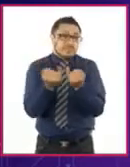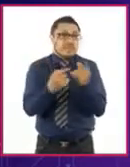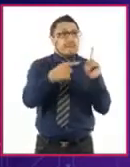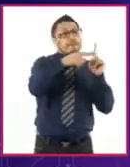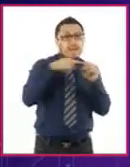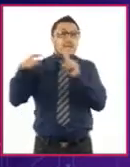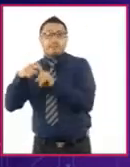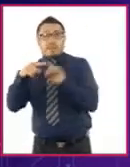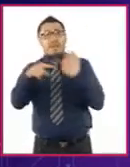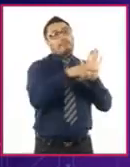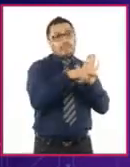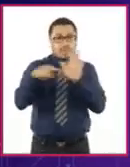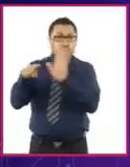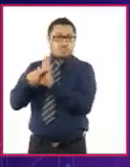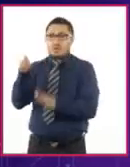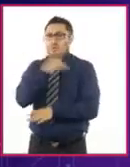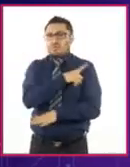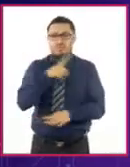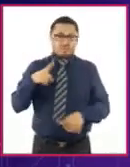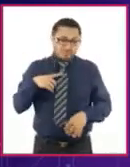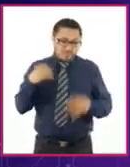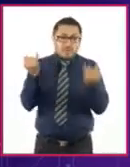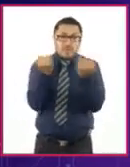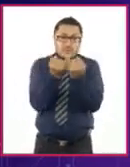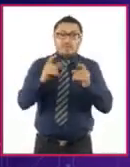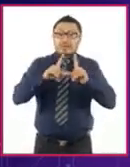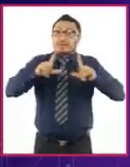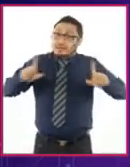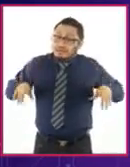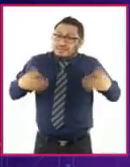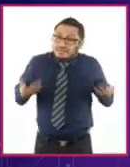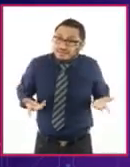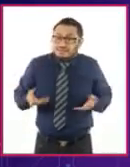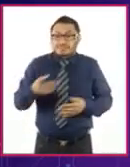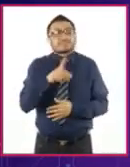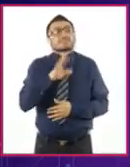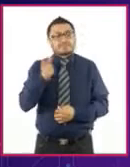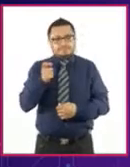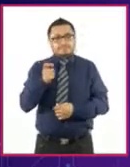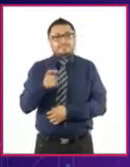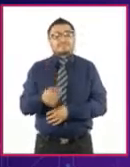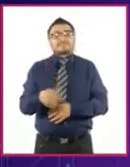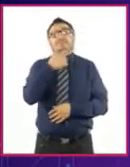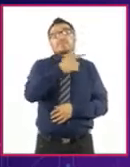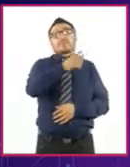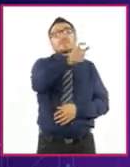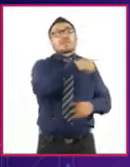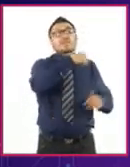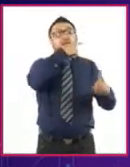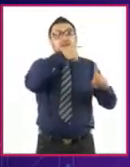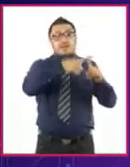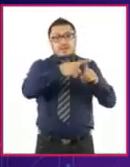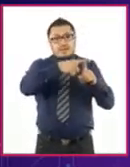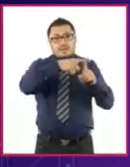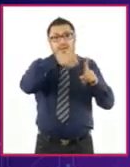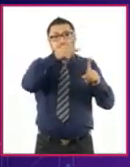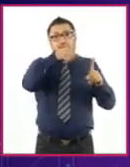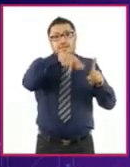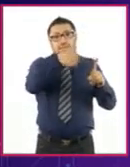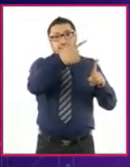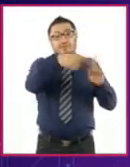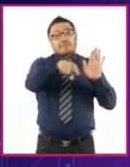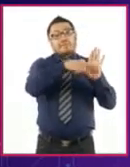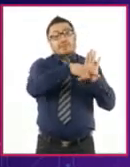¿Listas y listos? Se tiene que 7x más 12 menos 12